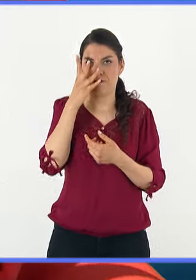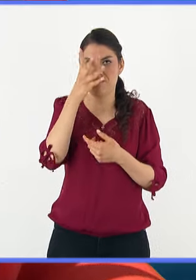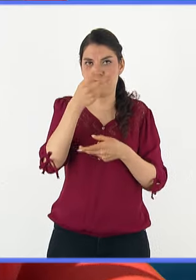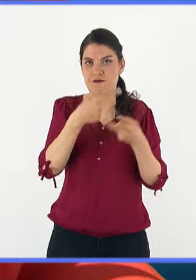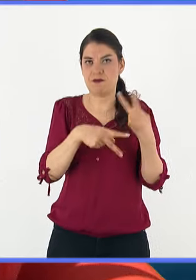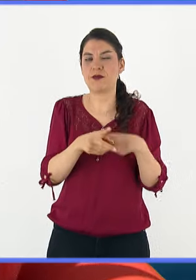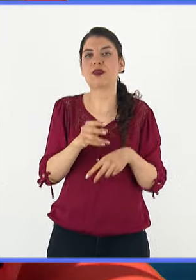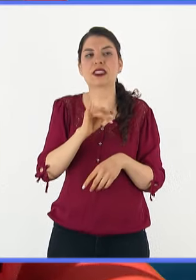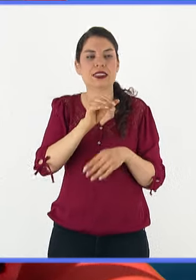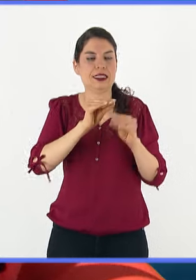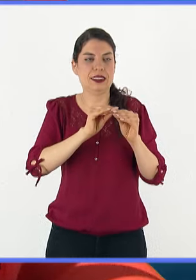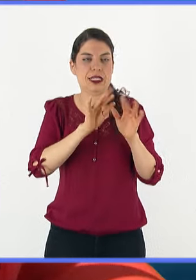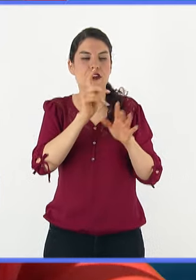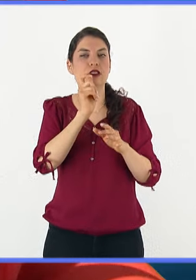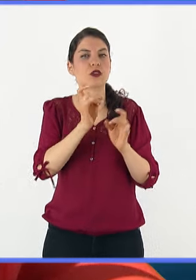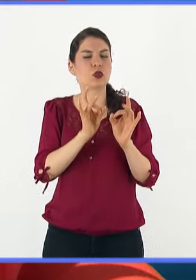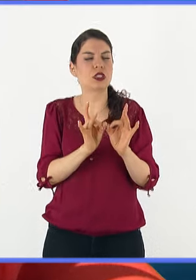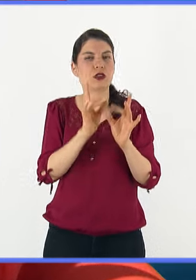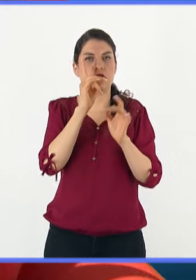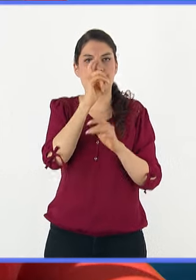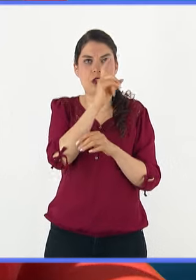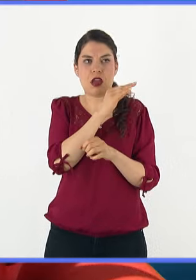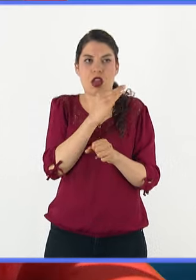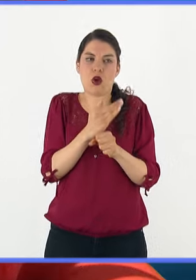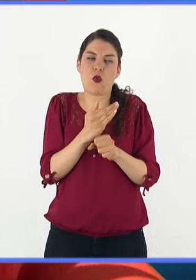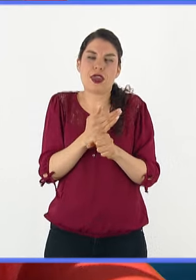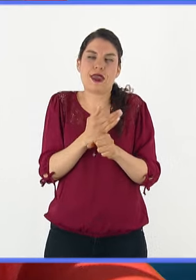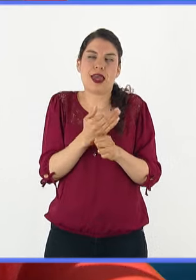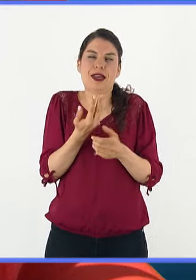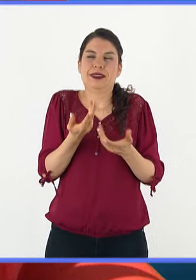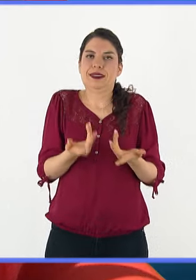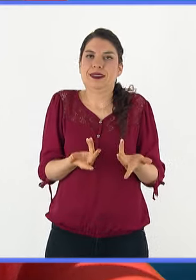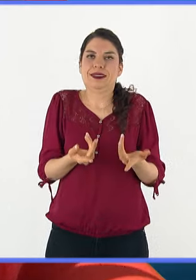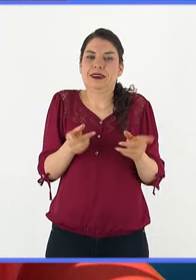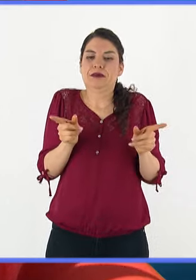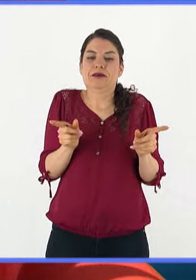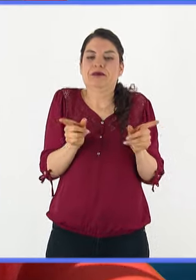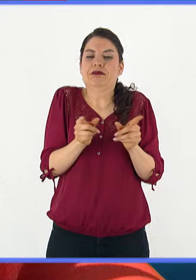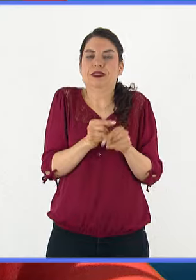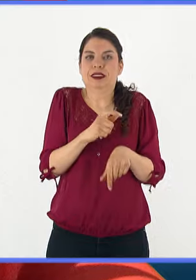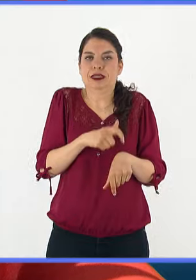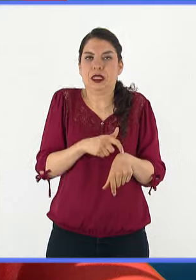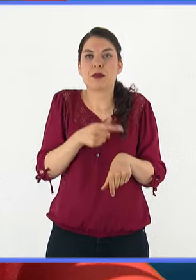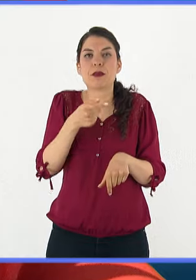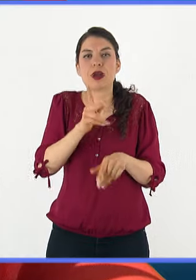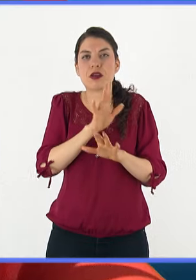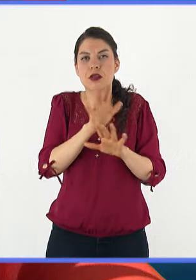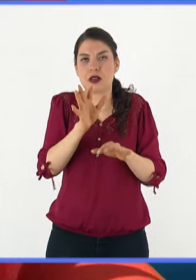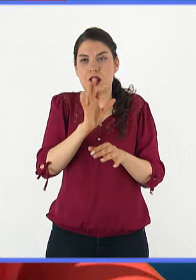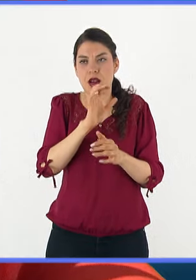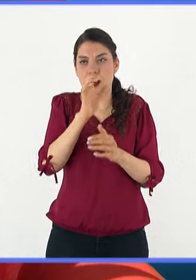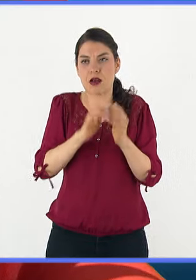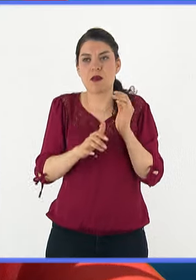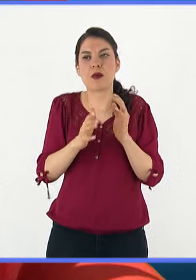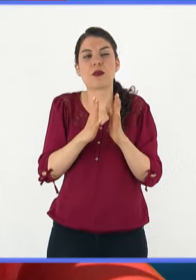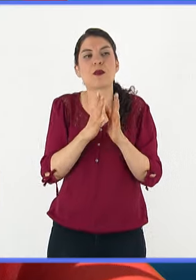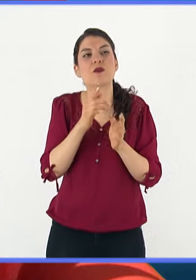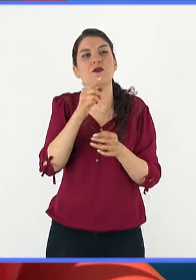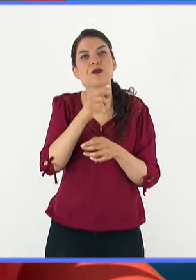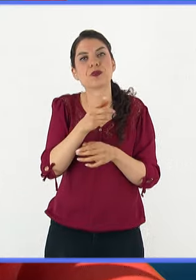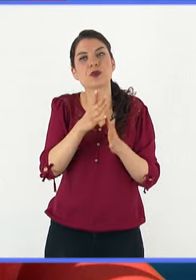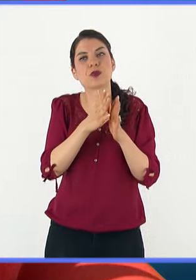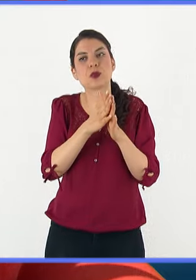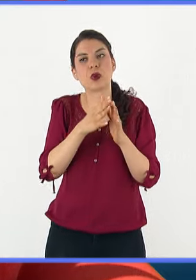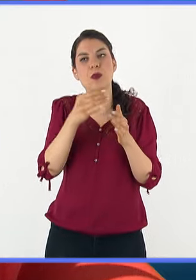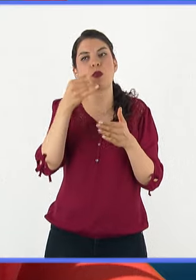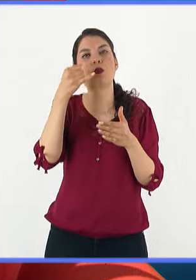fenómeno complejo Que no podríamos abordar en estos pocos minutos y esta fue digamos apenas una introducción doctor pero para terminar sí me gustaría que nos ayudara Justo